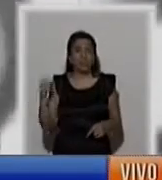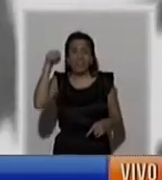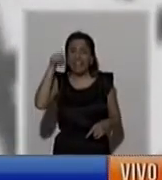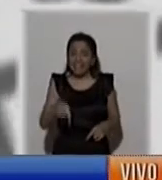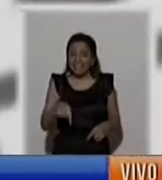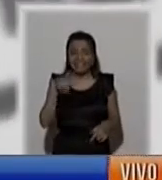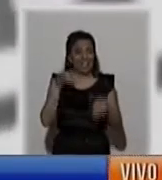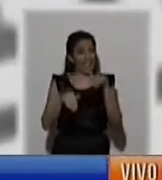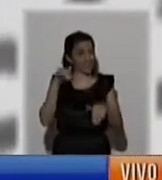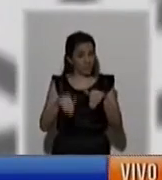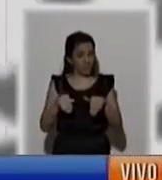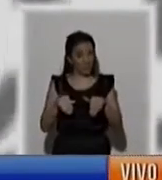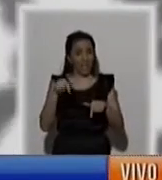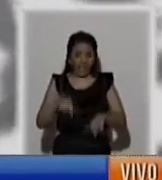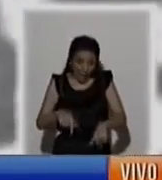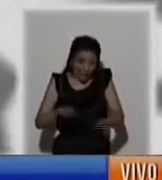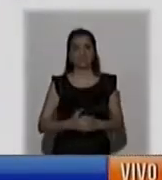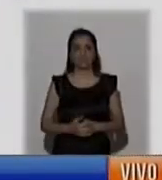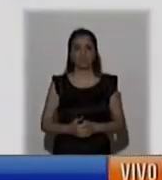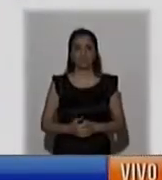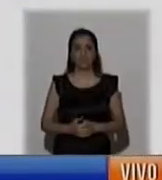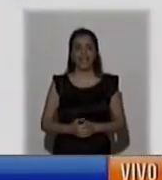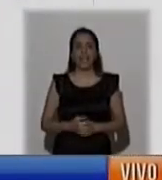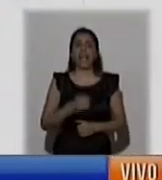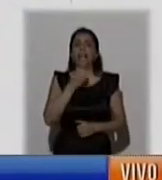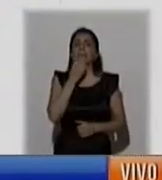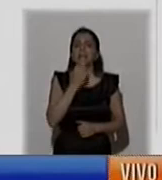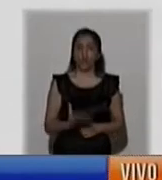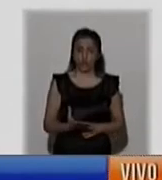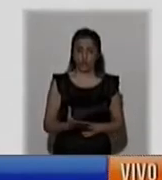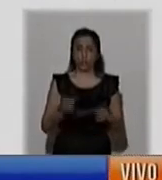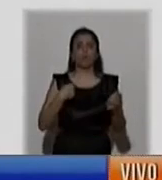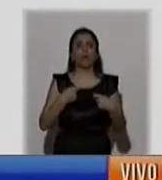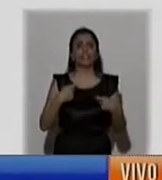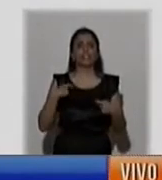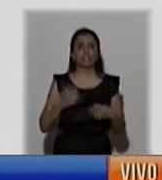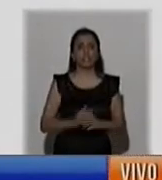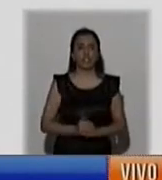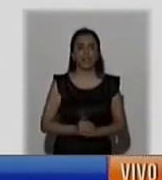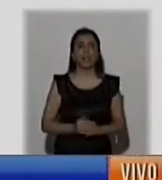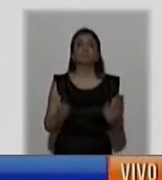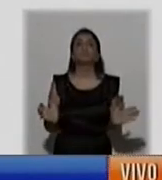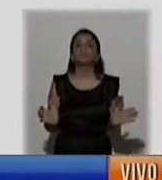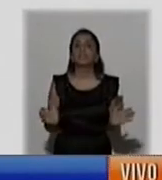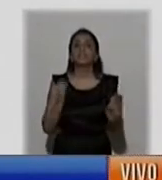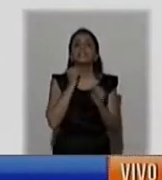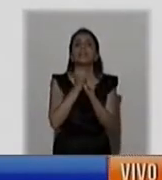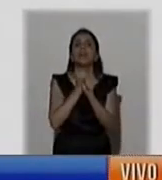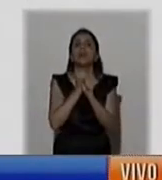sé si es posible, porque esto lo tenemos que acordar con ellos. Sí, claro, por cierto. No tiene por tocar de imponer nada a nadie. A mí me parece que en el caso de